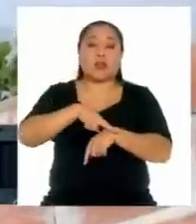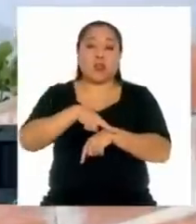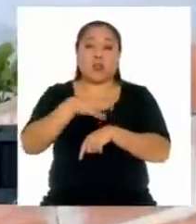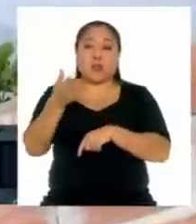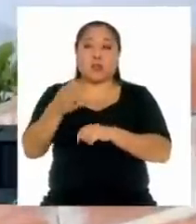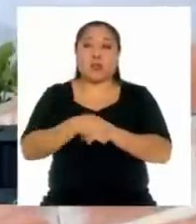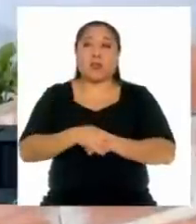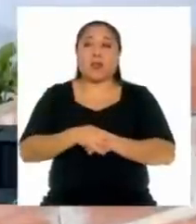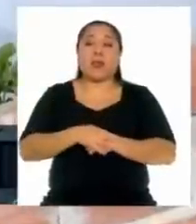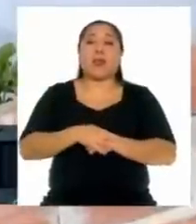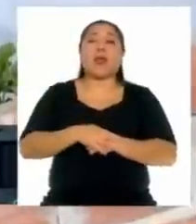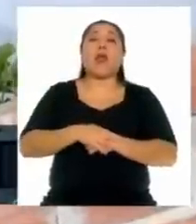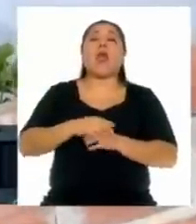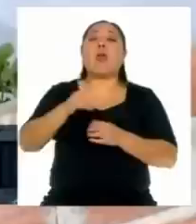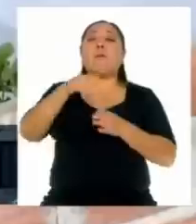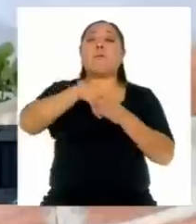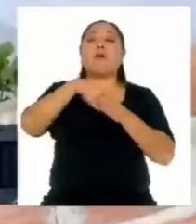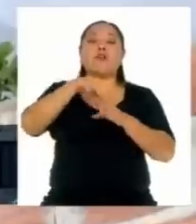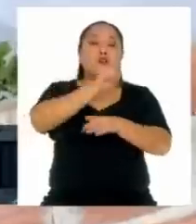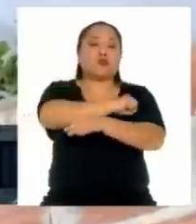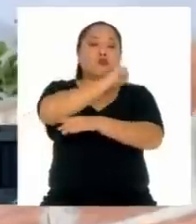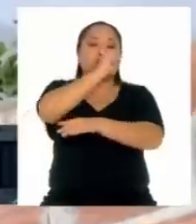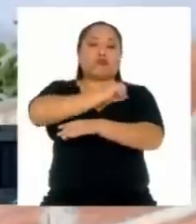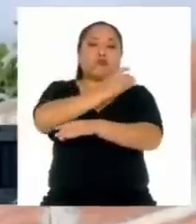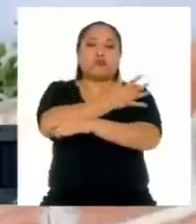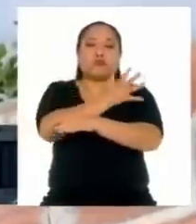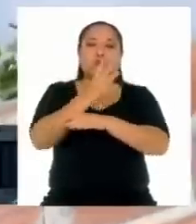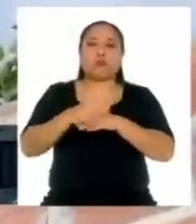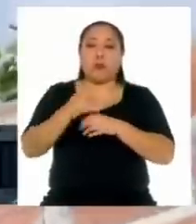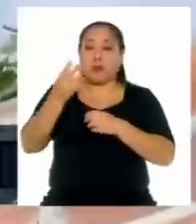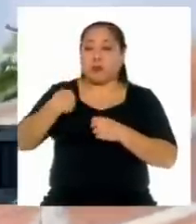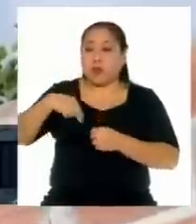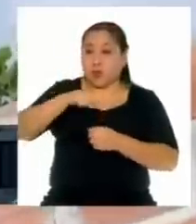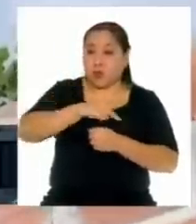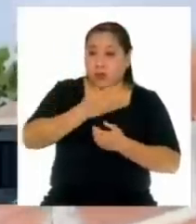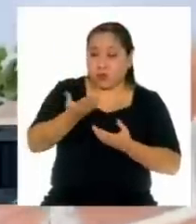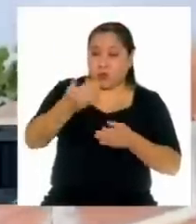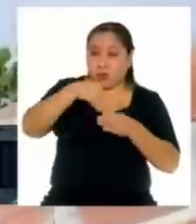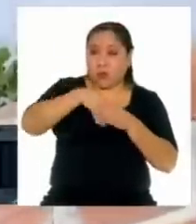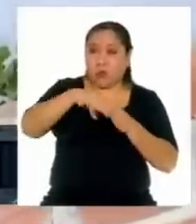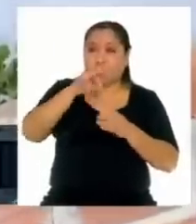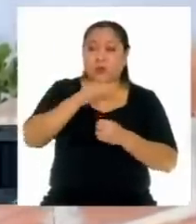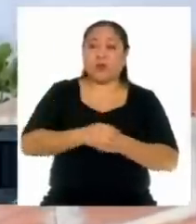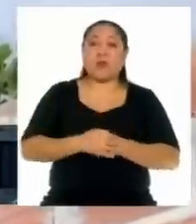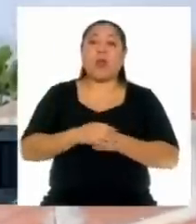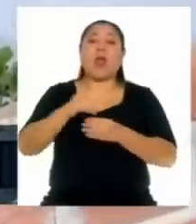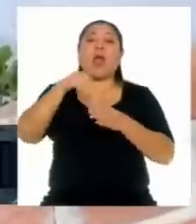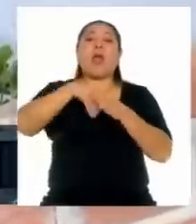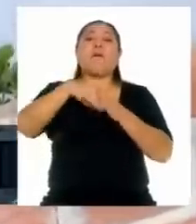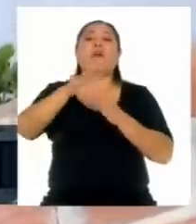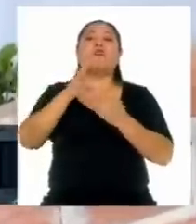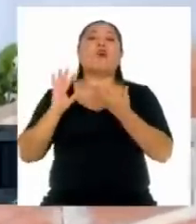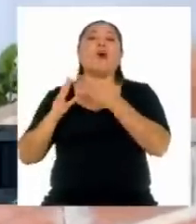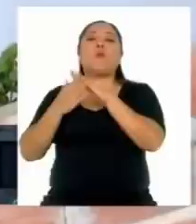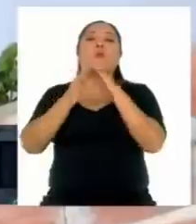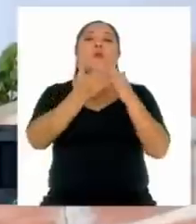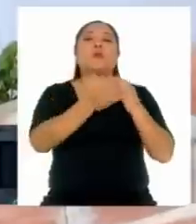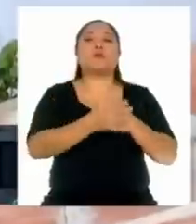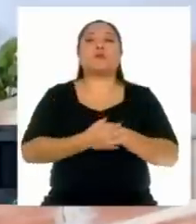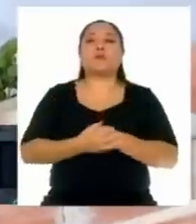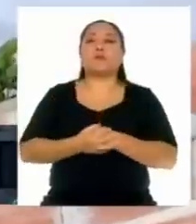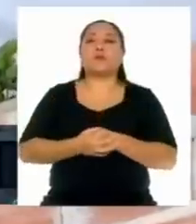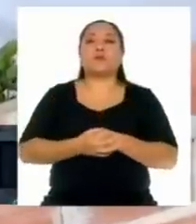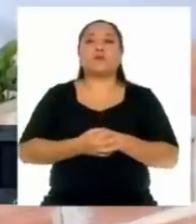voto de la zona rural. Falta que se cuenten nuestros votos, el voto de la provincia. En